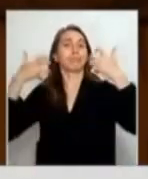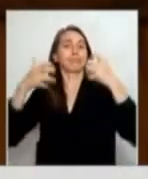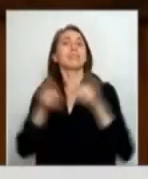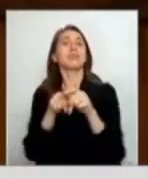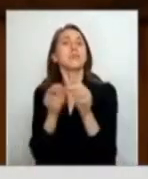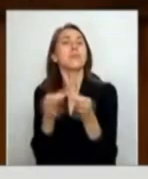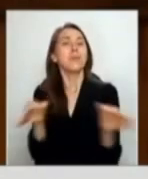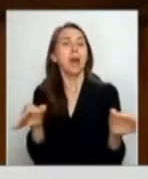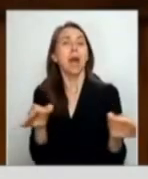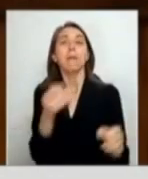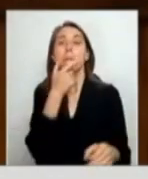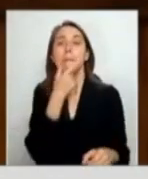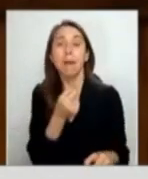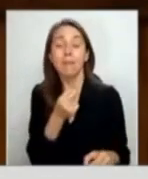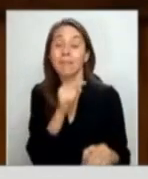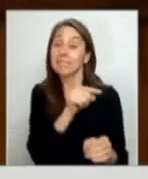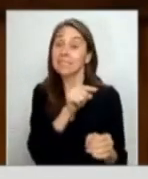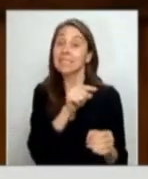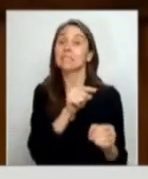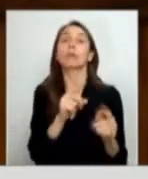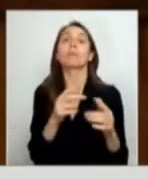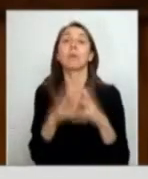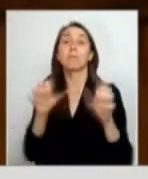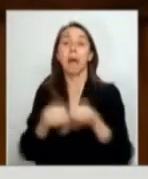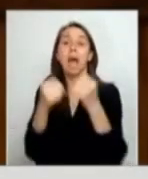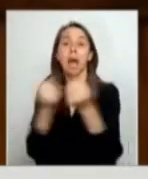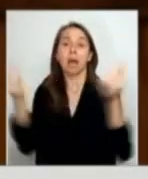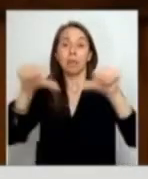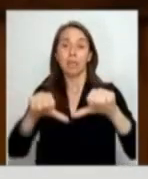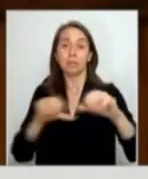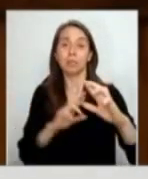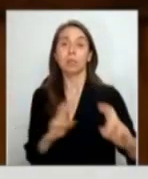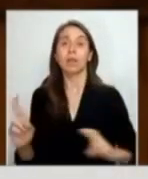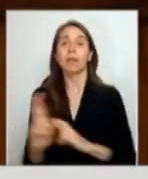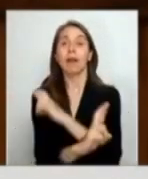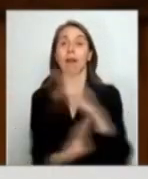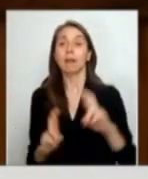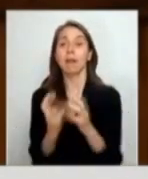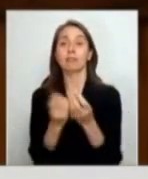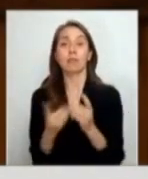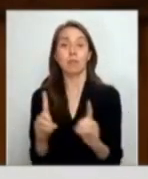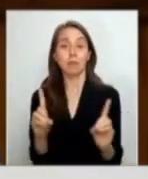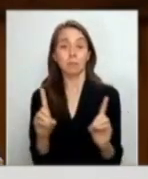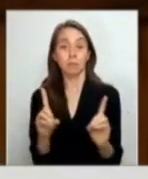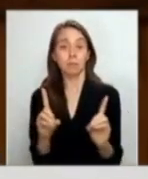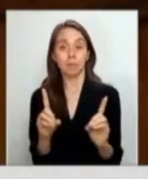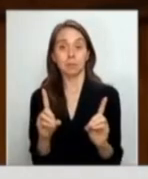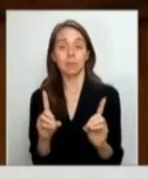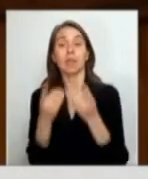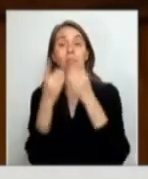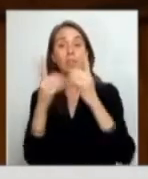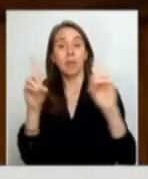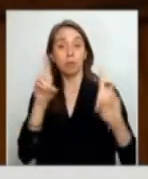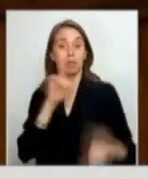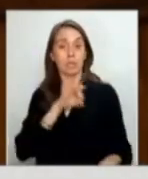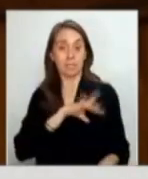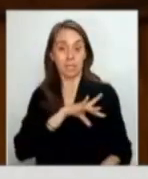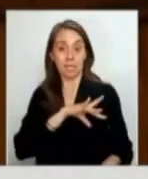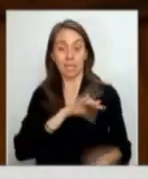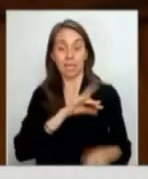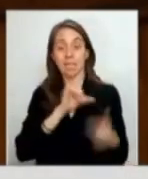lado el camino más destructivo para la convivencia democrática. La democracia en Chile costó 17